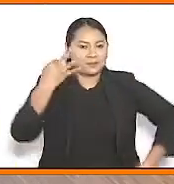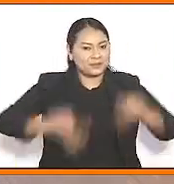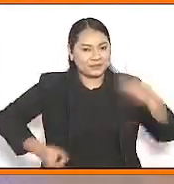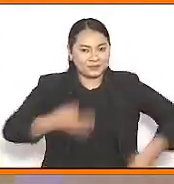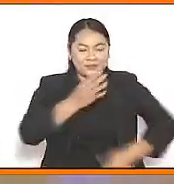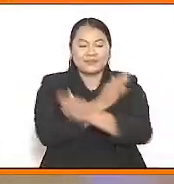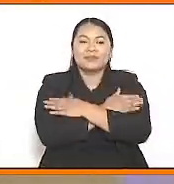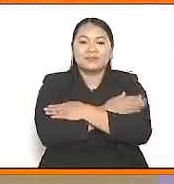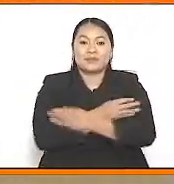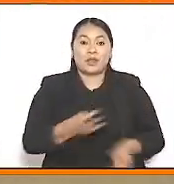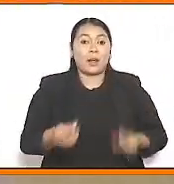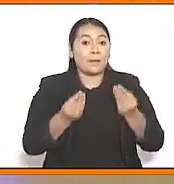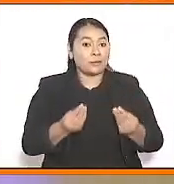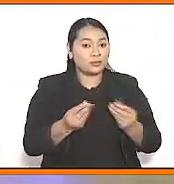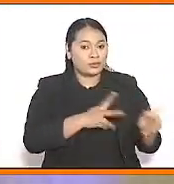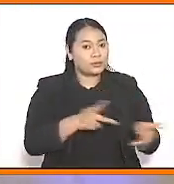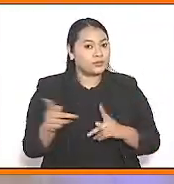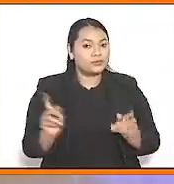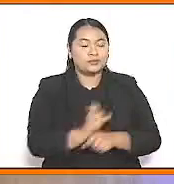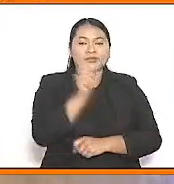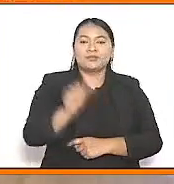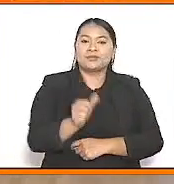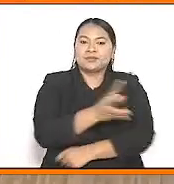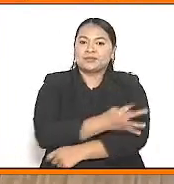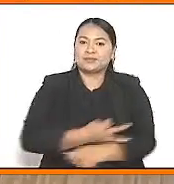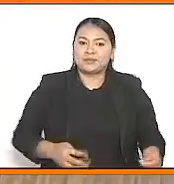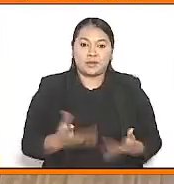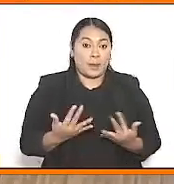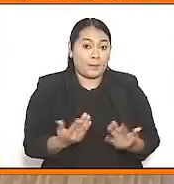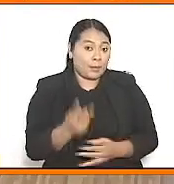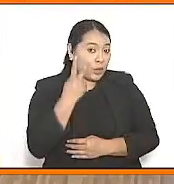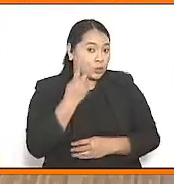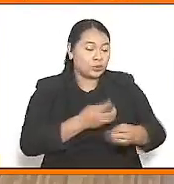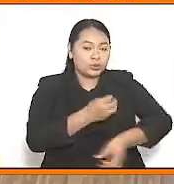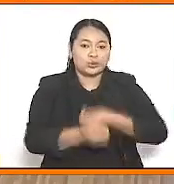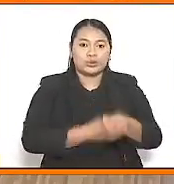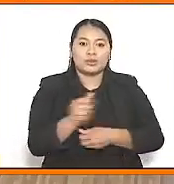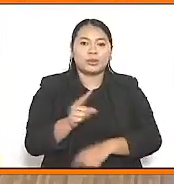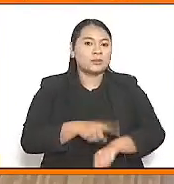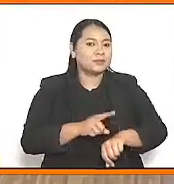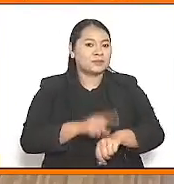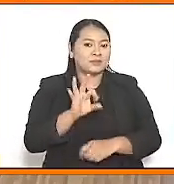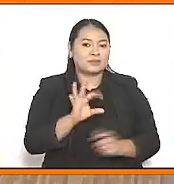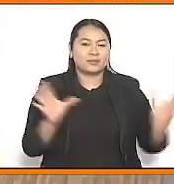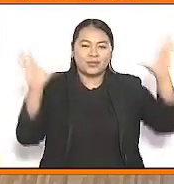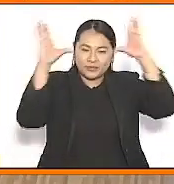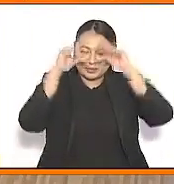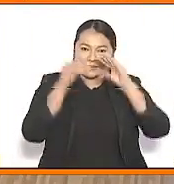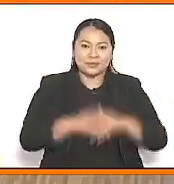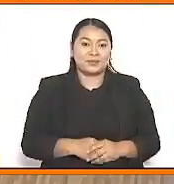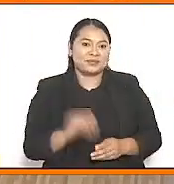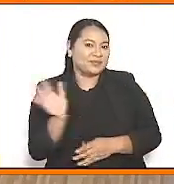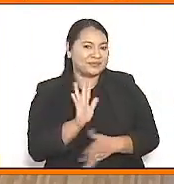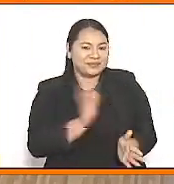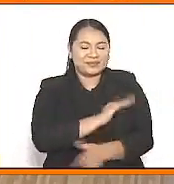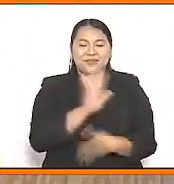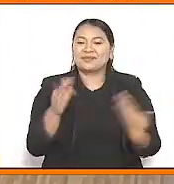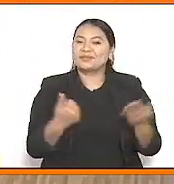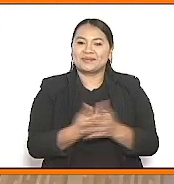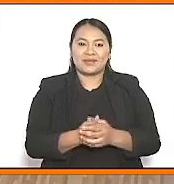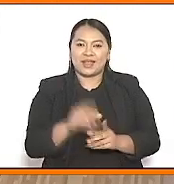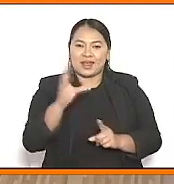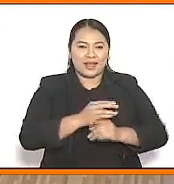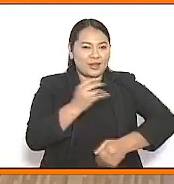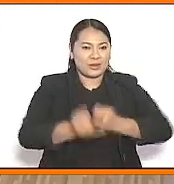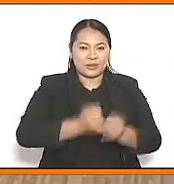felicidades. Esperamos haber tenido muchos ganadores en esta tarde y los esperamos en nuestro sorteo en punto de las 9 de la noche, Charlyn. Nos despedimos, Tatiana, de cada